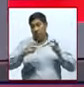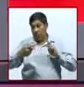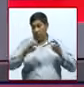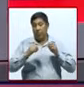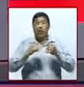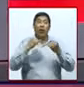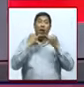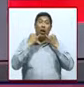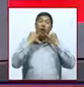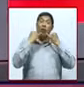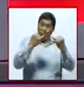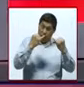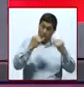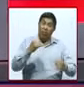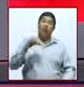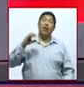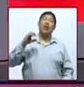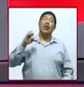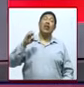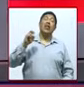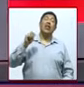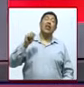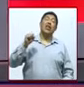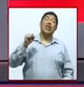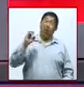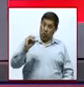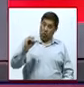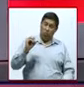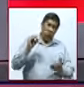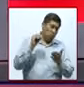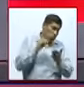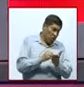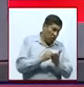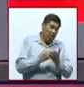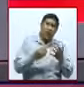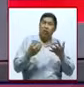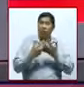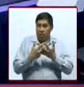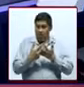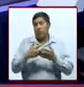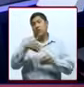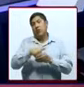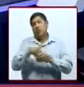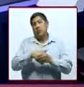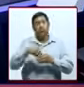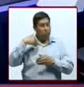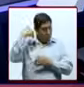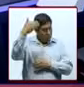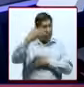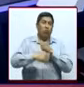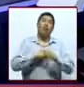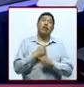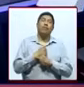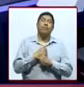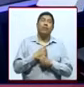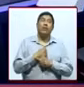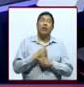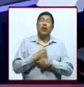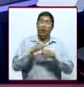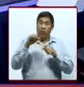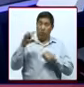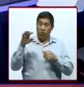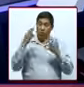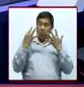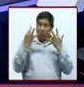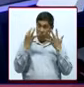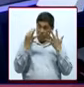del Censo Nacional de Población 2024 para su implementación en el proceso electoral. Vamos viendo el octavo punto de esta declaración. El